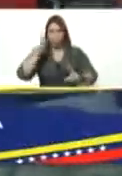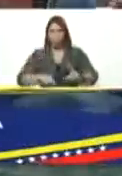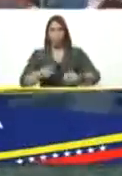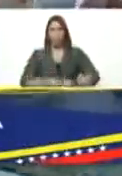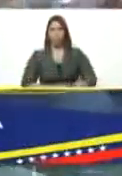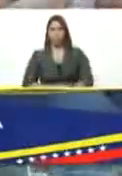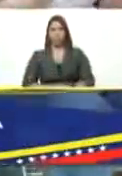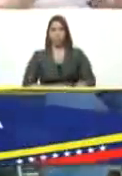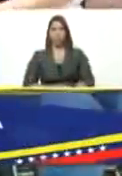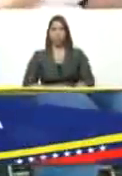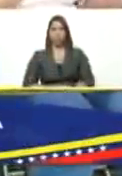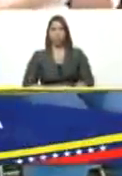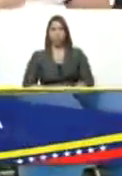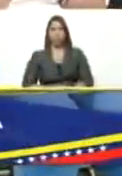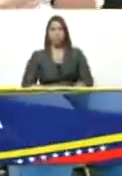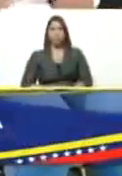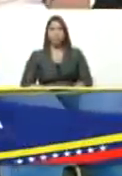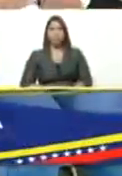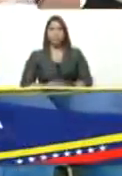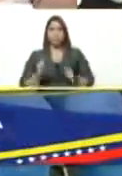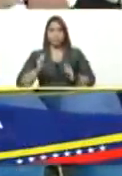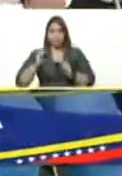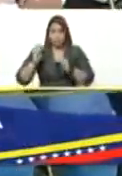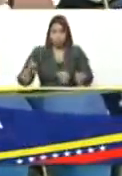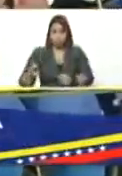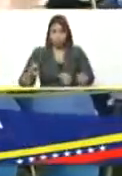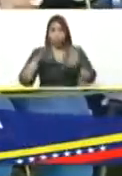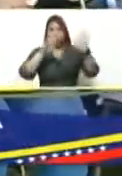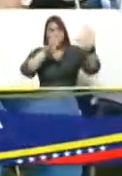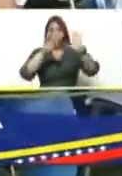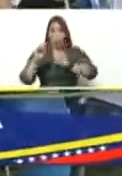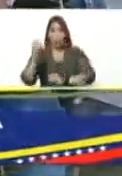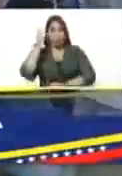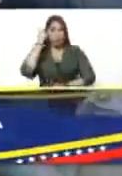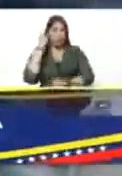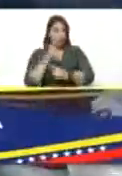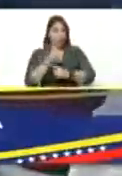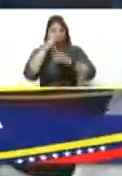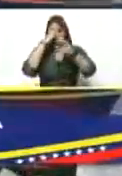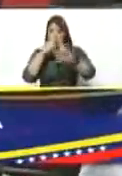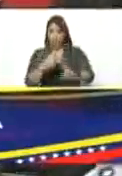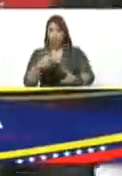José Ramón Rivera. Te doy 90 días para que cumplas esa orden.